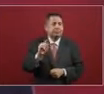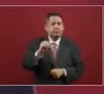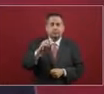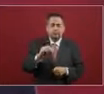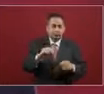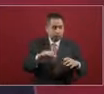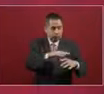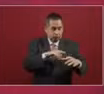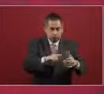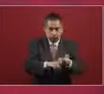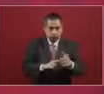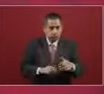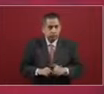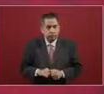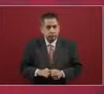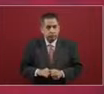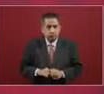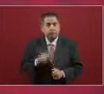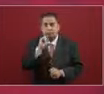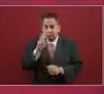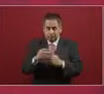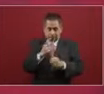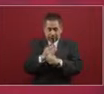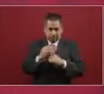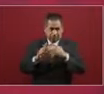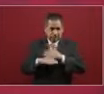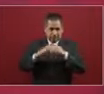la ampliación de la carretera,